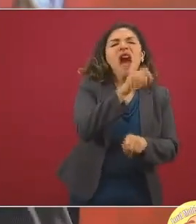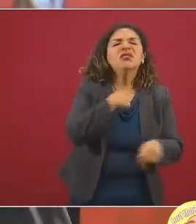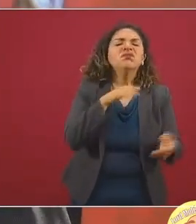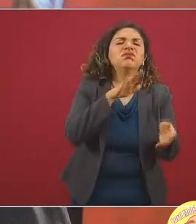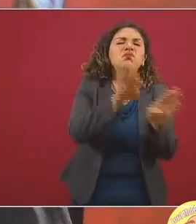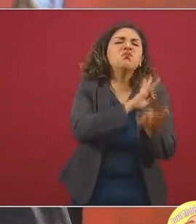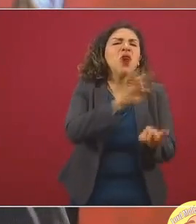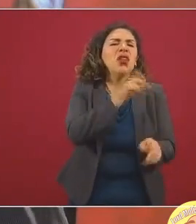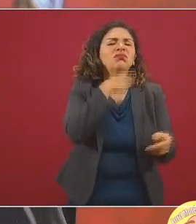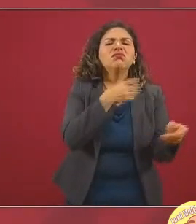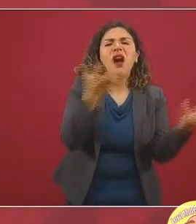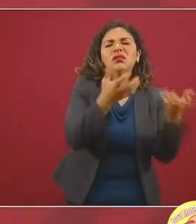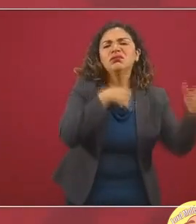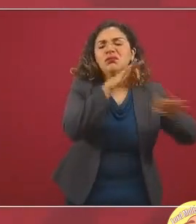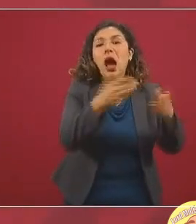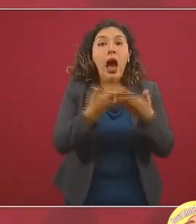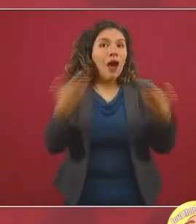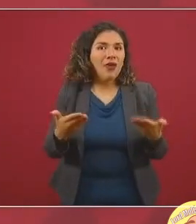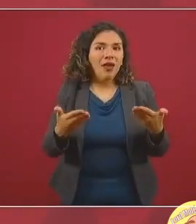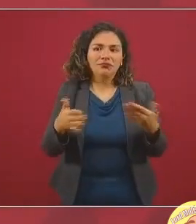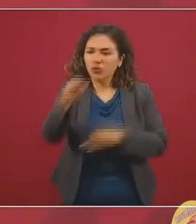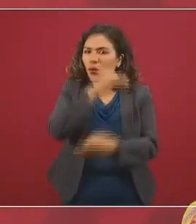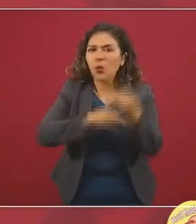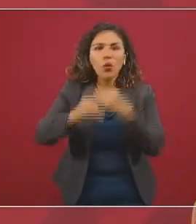Ahora es parejo.